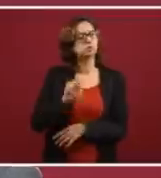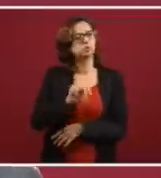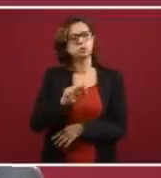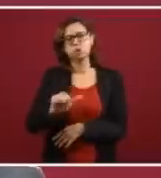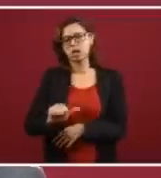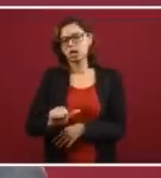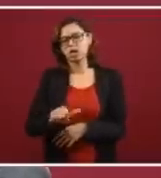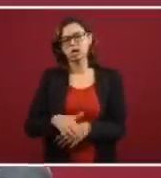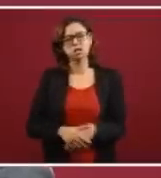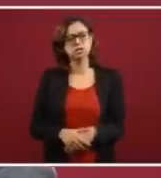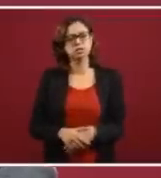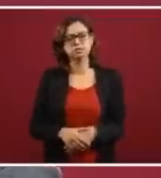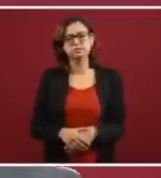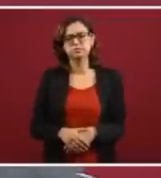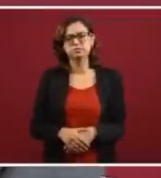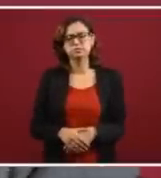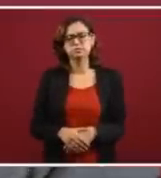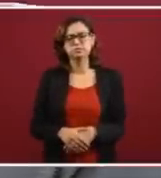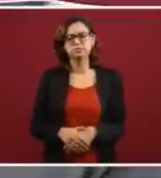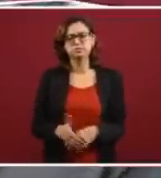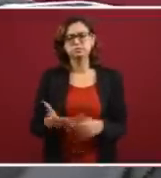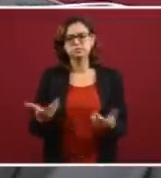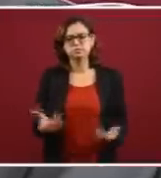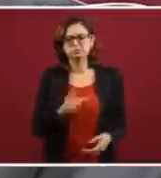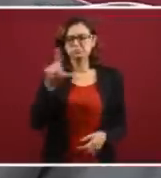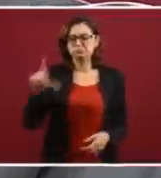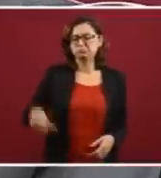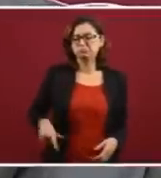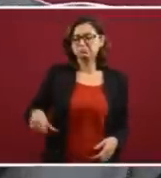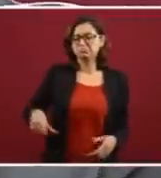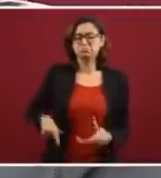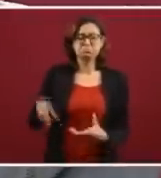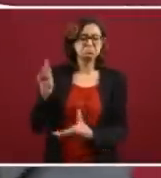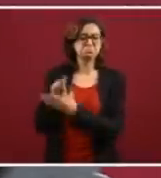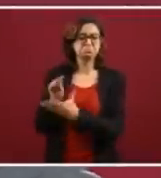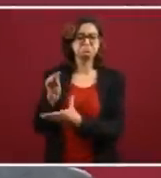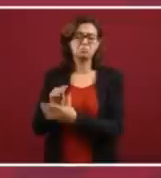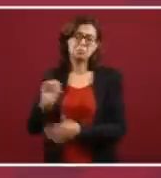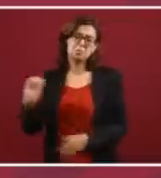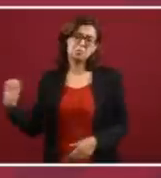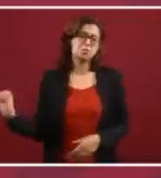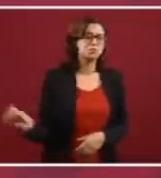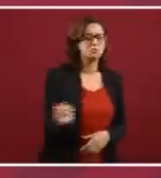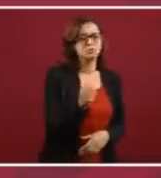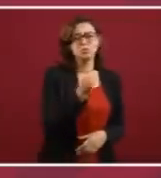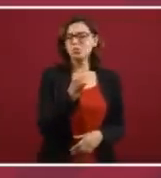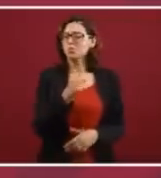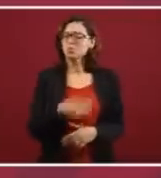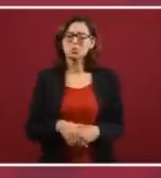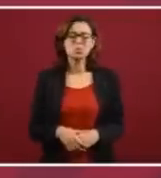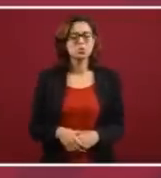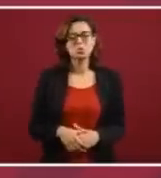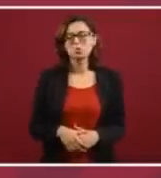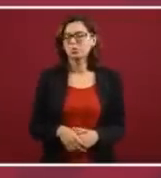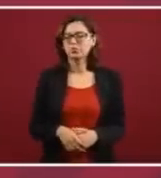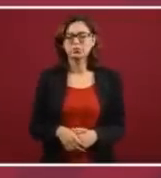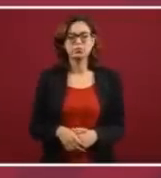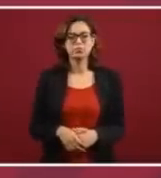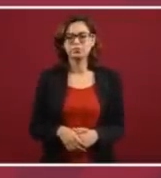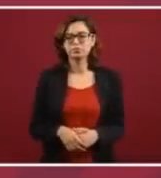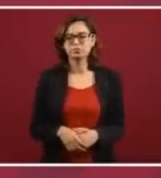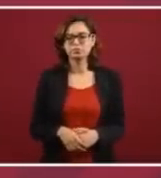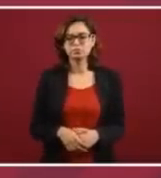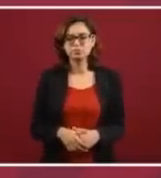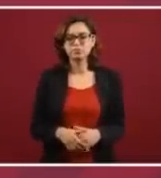que el gobierno no le dé la espalda al pueblo, que